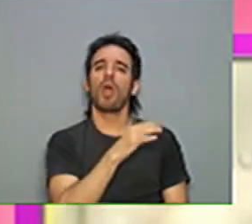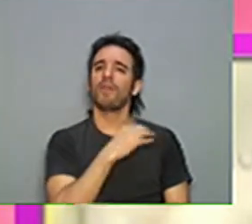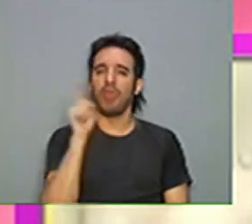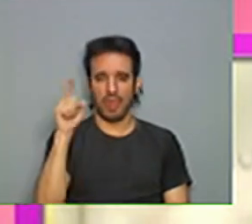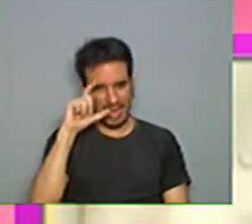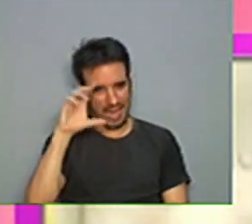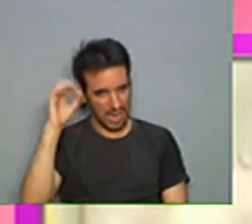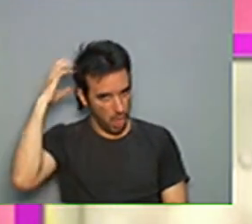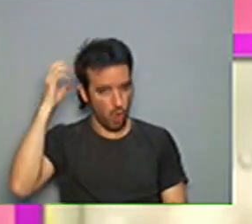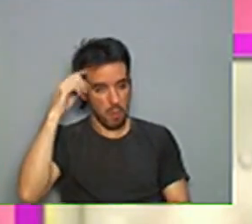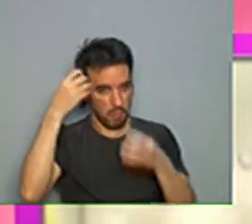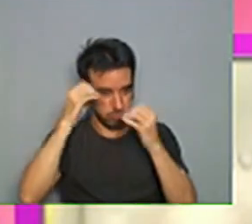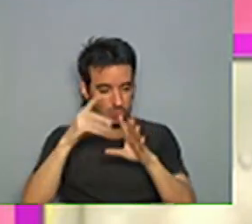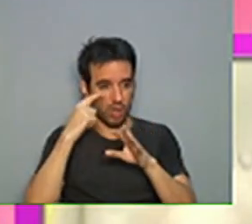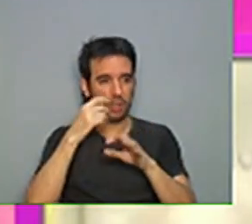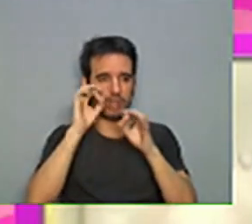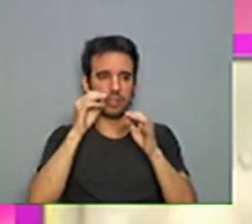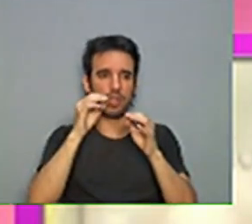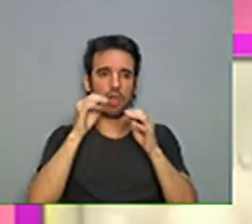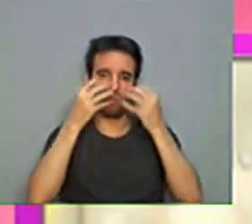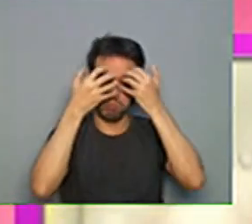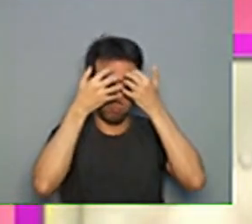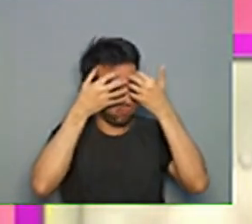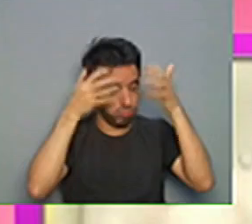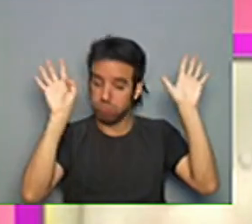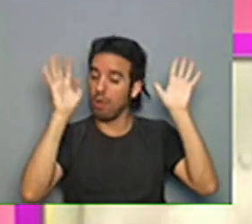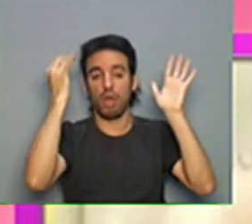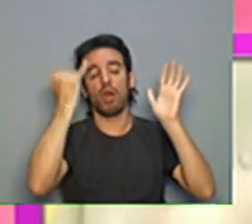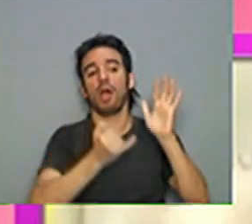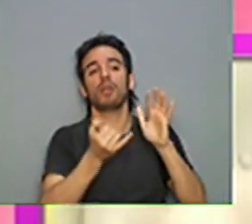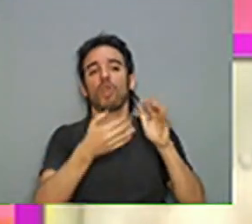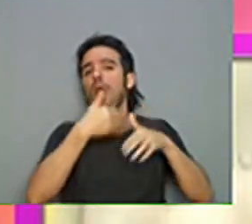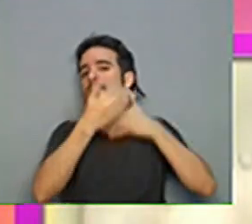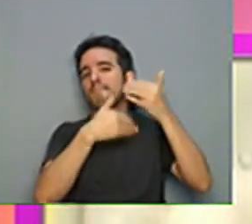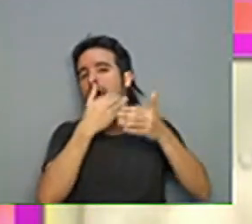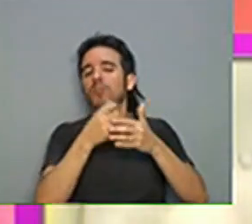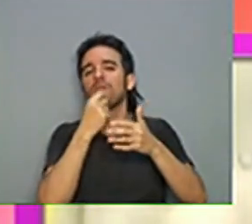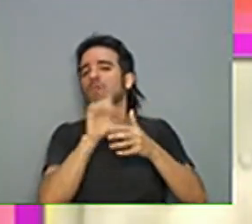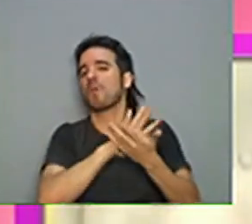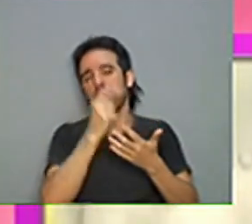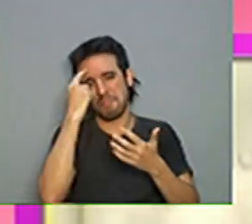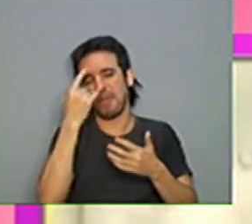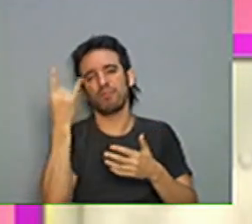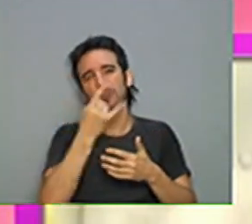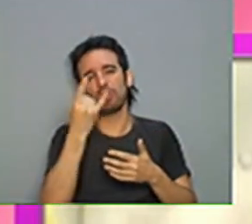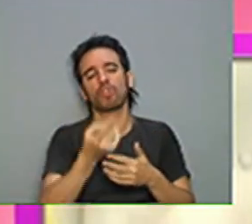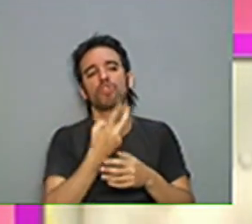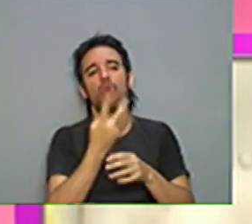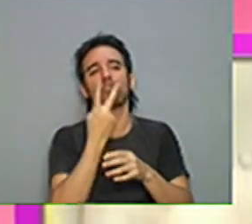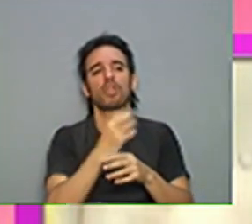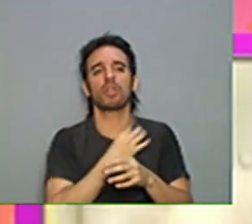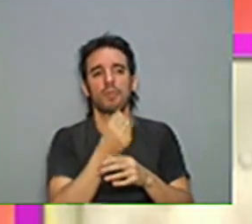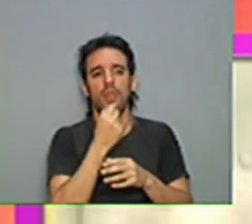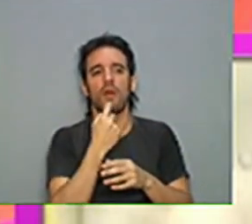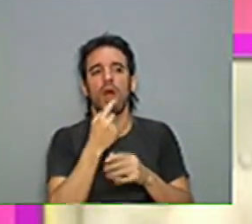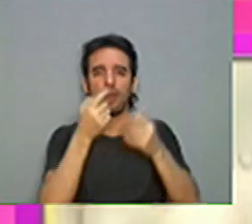y todo eso, ahora que ya tengo ese velo, que me, la realidad y todo lo que me pasó, que fue una ficción de 2 años y pico,